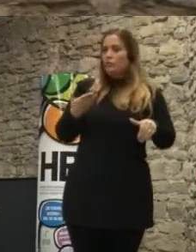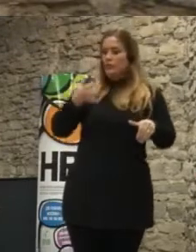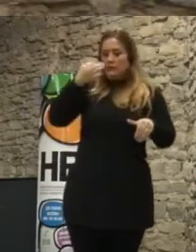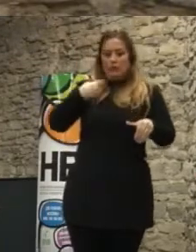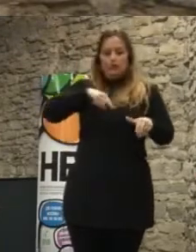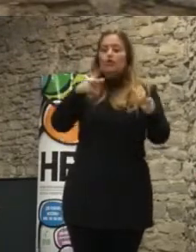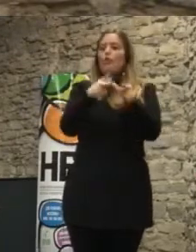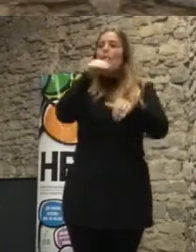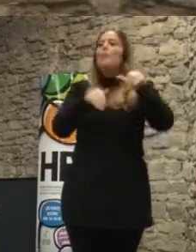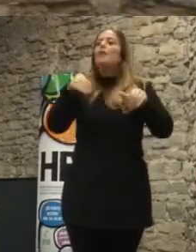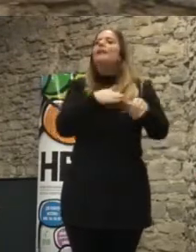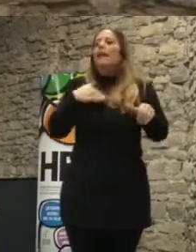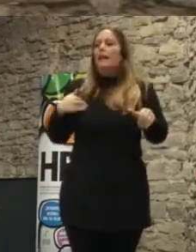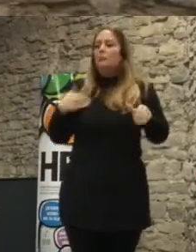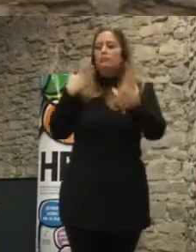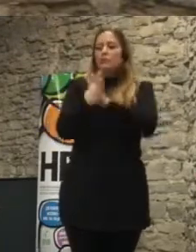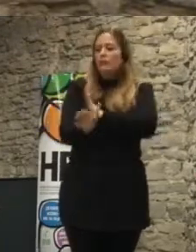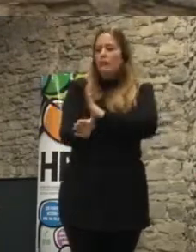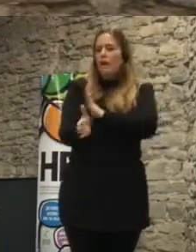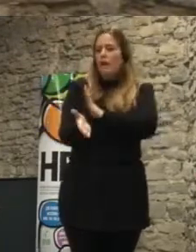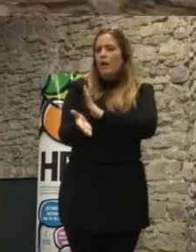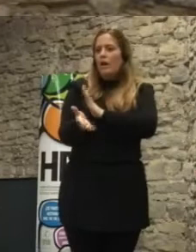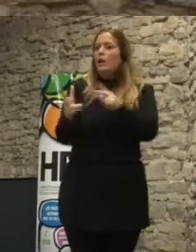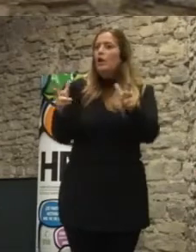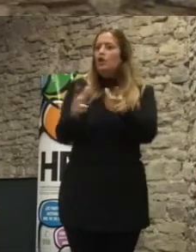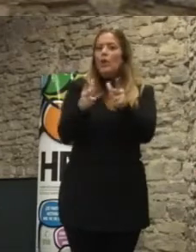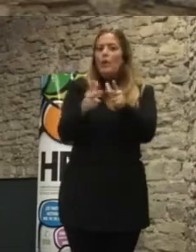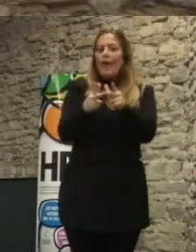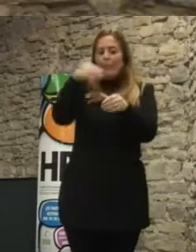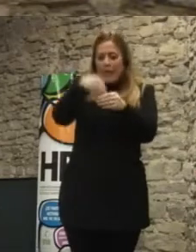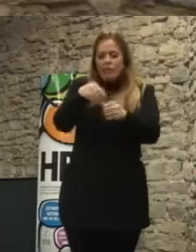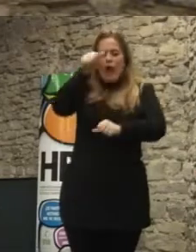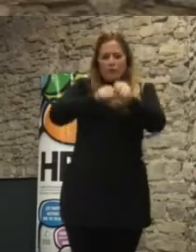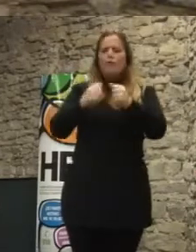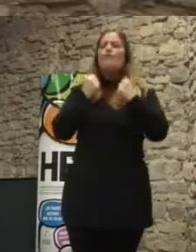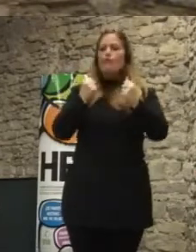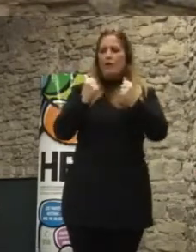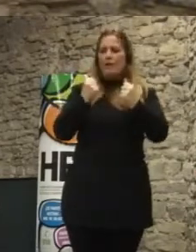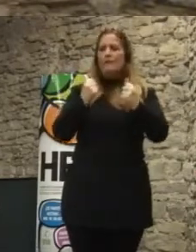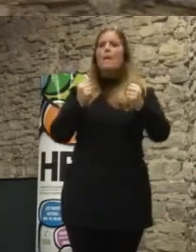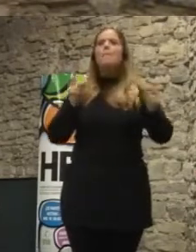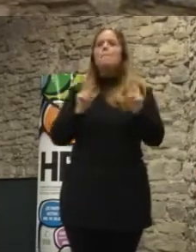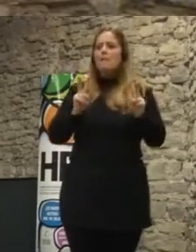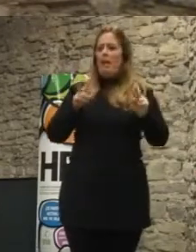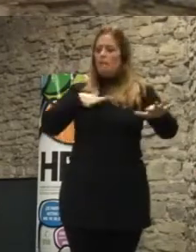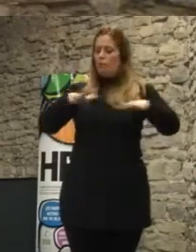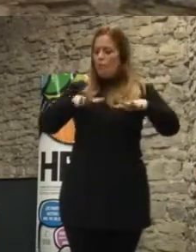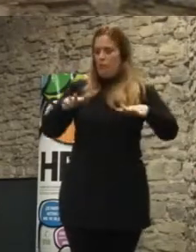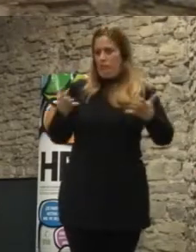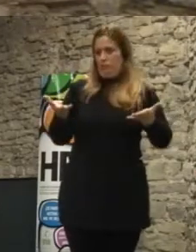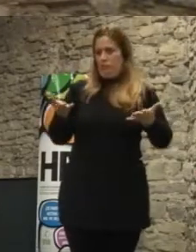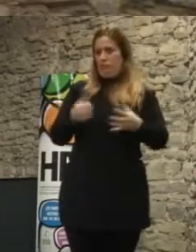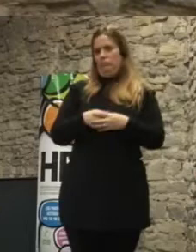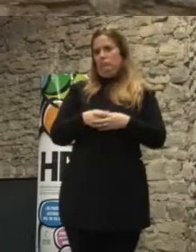sociedad democrática es querer una sociedad con asociaciones fuertes y vitales. Por lo tanto, no estamos hablando